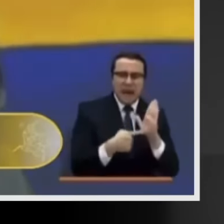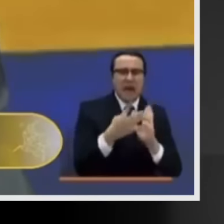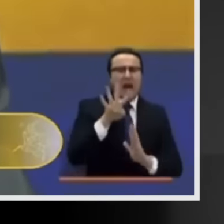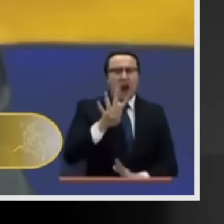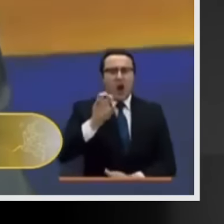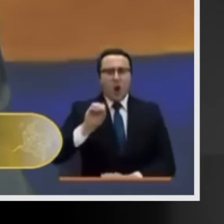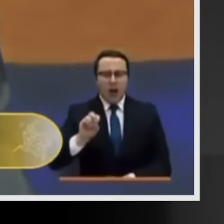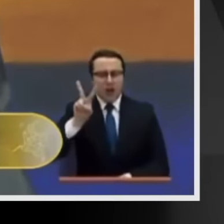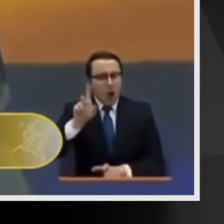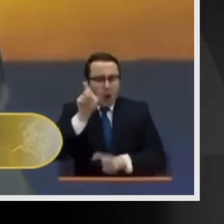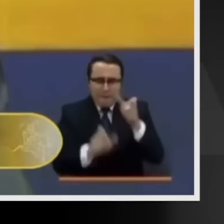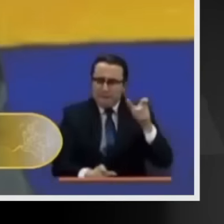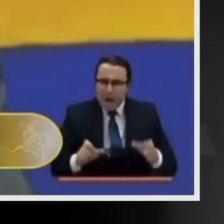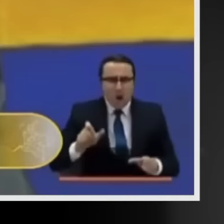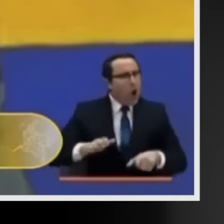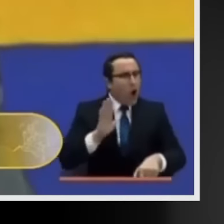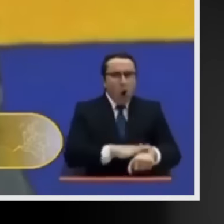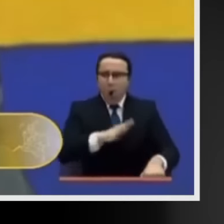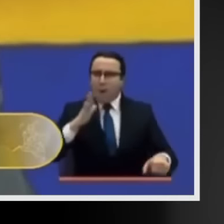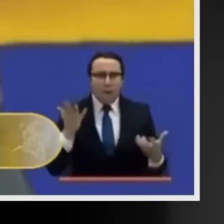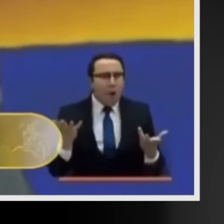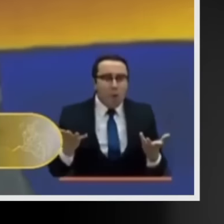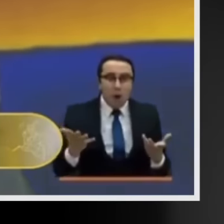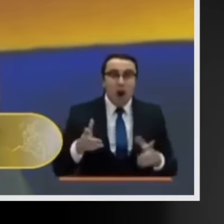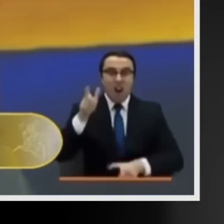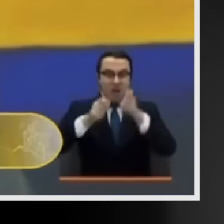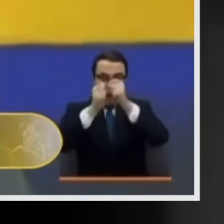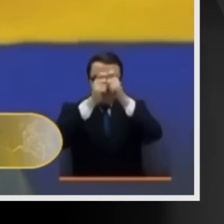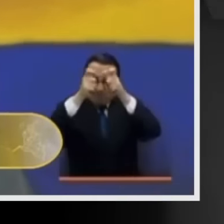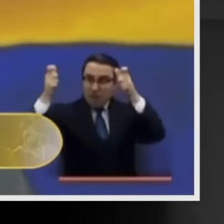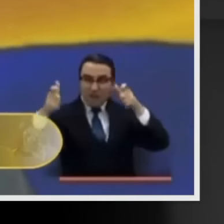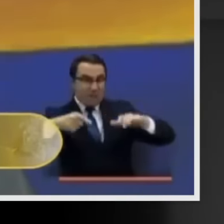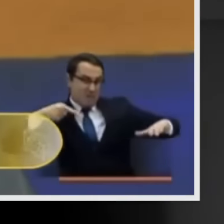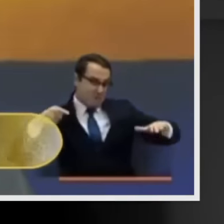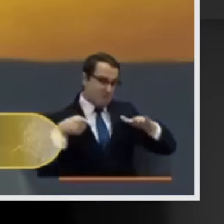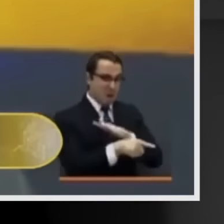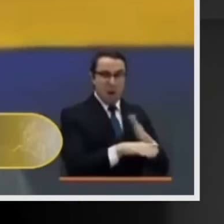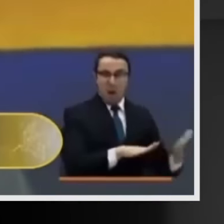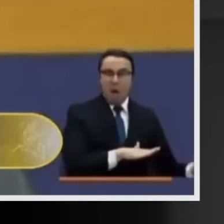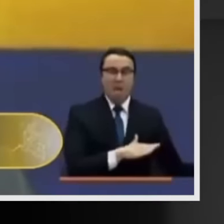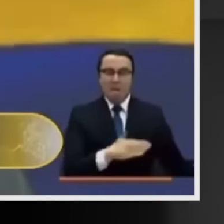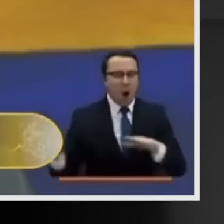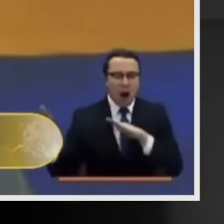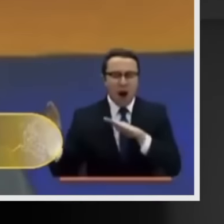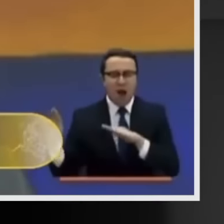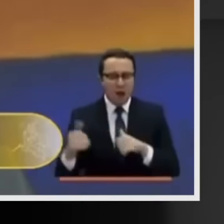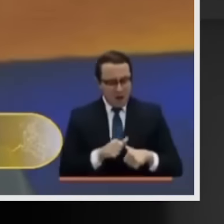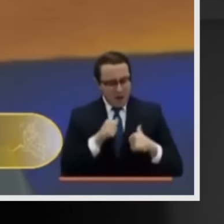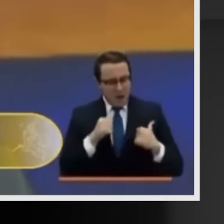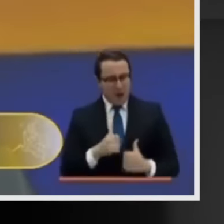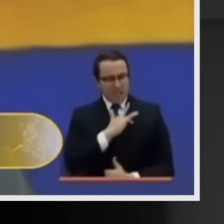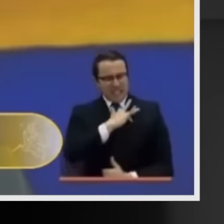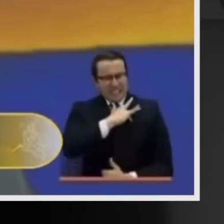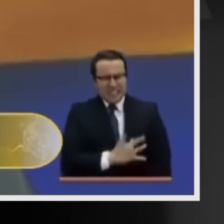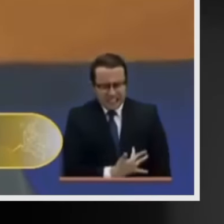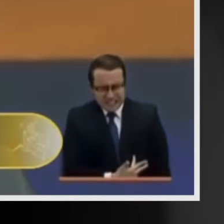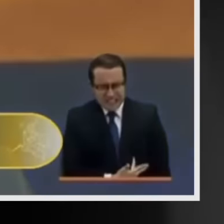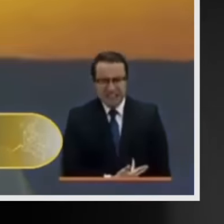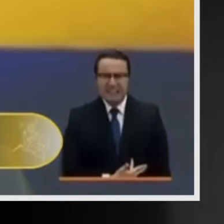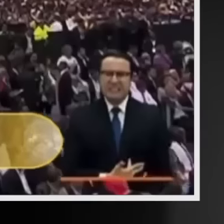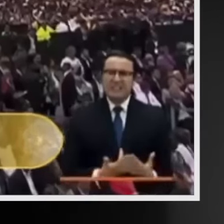6.402 inocentes asesinados por indignos agentes del Estado. Tantas heridas en el corazón de Colombia,